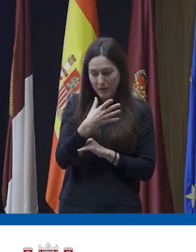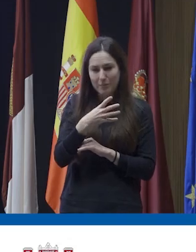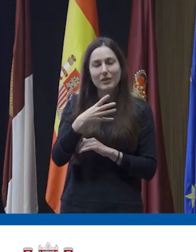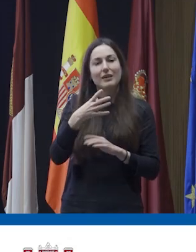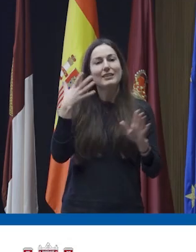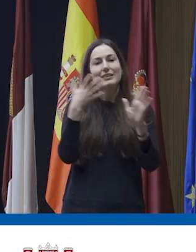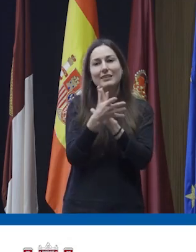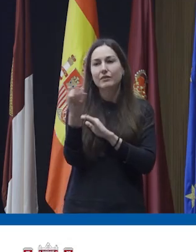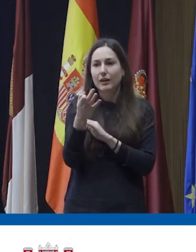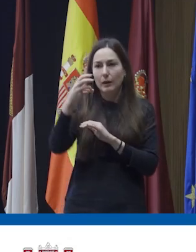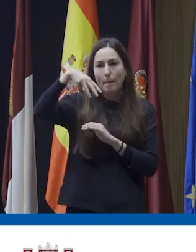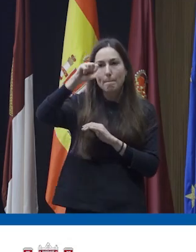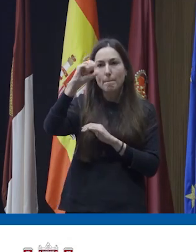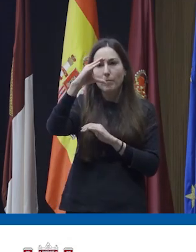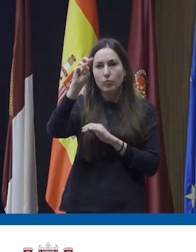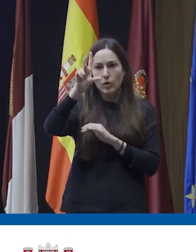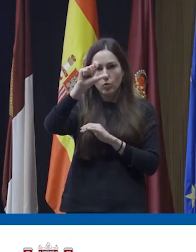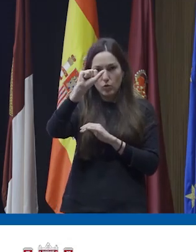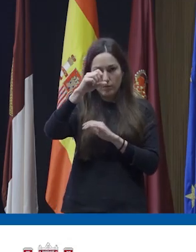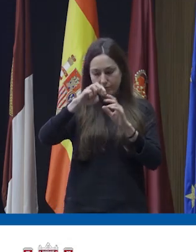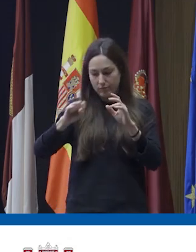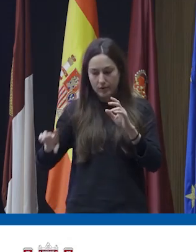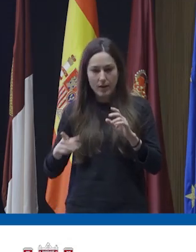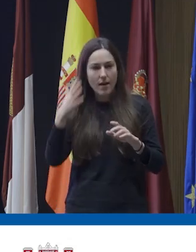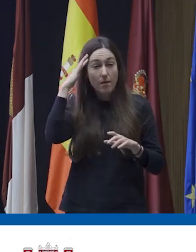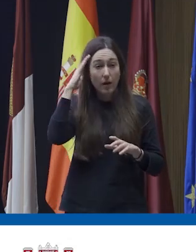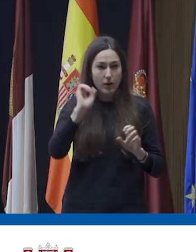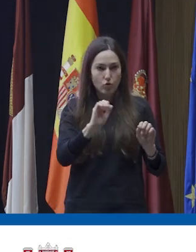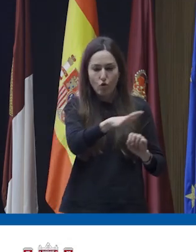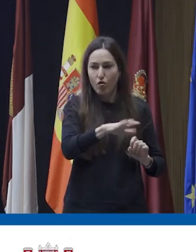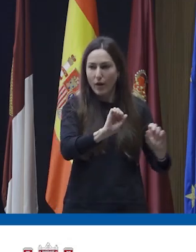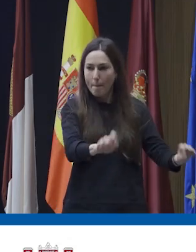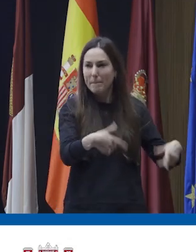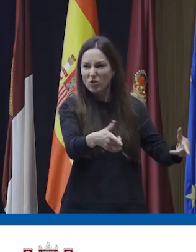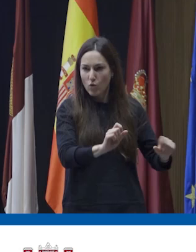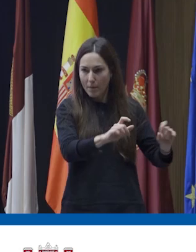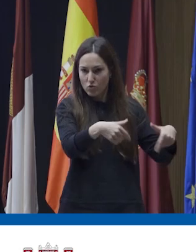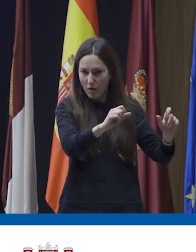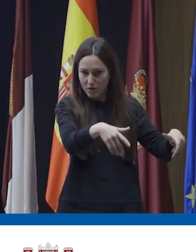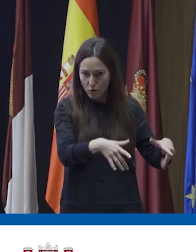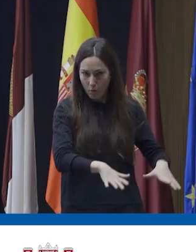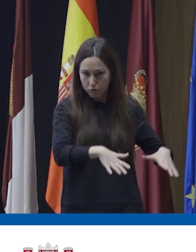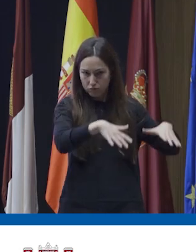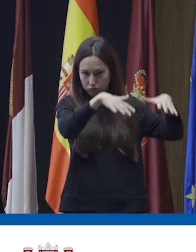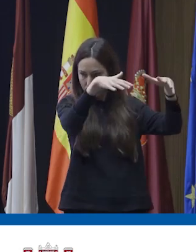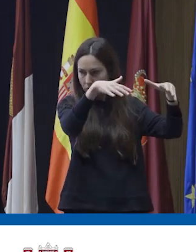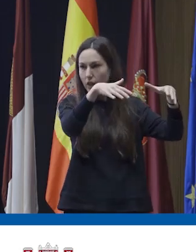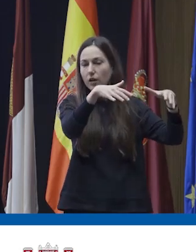serie de productos, por así decirlo. Imaginaos un basurero, ¿vale? Entonces, en el basurero, por así